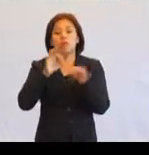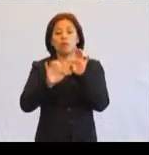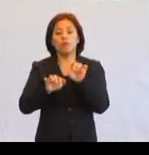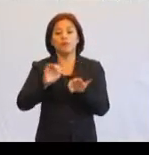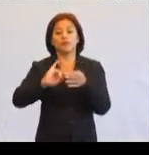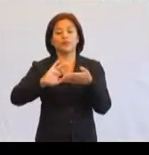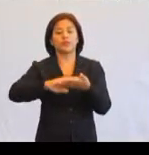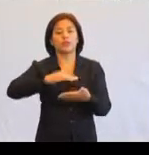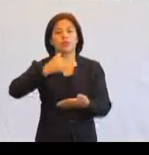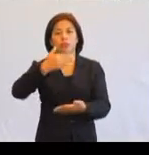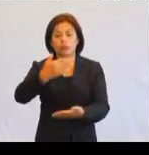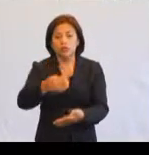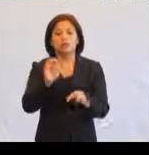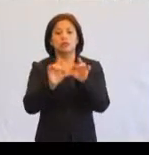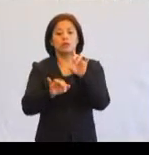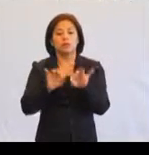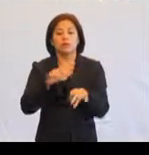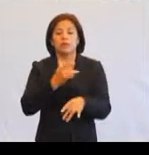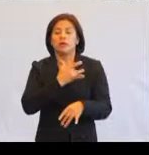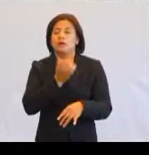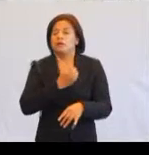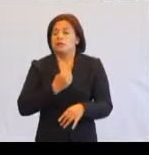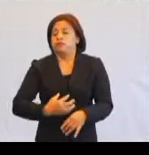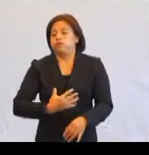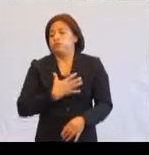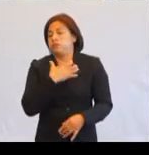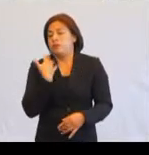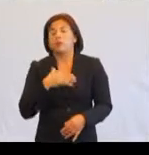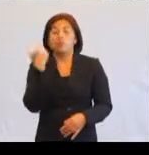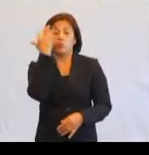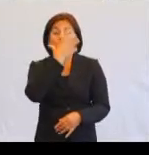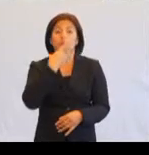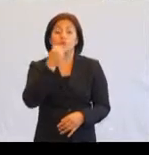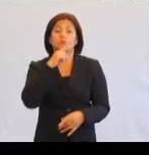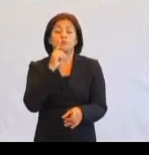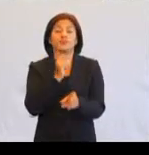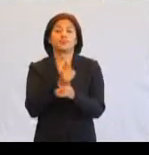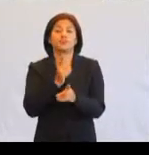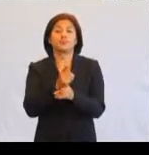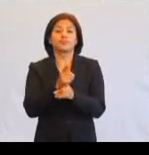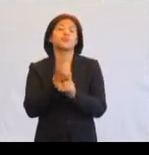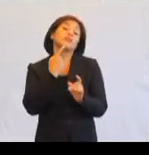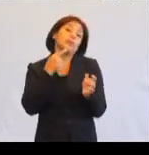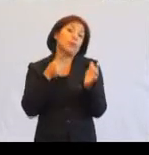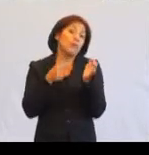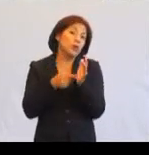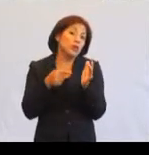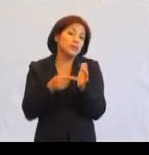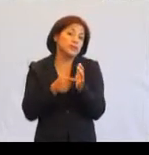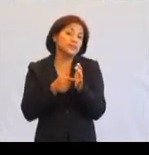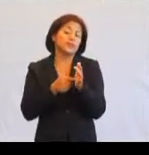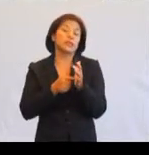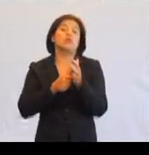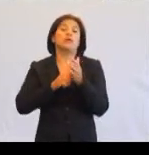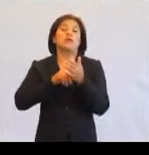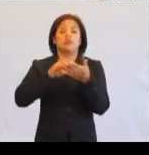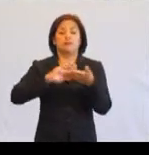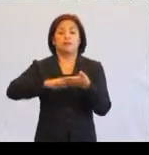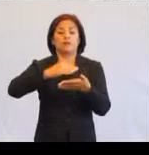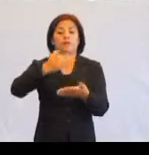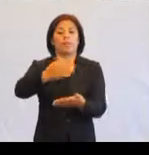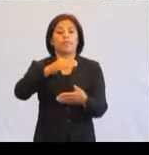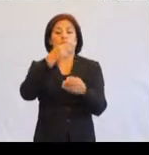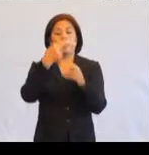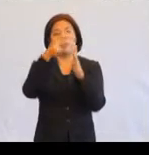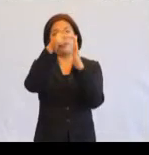computador. Para nosotros fue algo muy gratificante haberlo aprendido y específicamente apoyados con el lector de